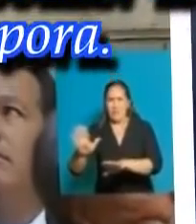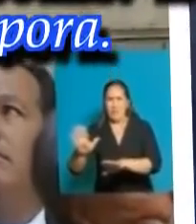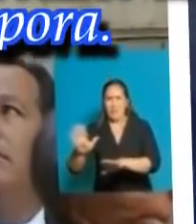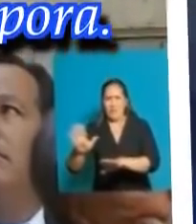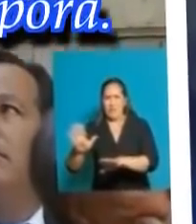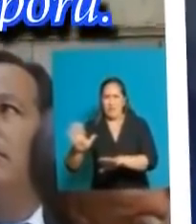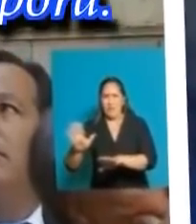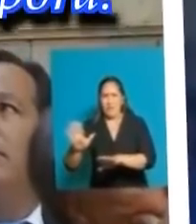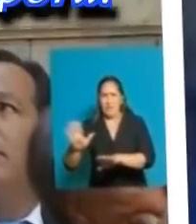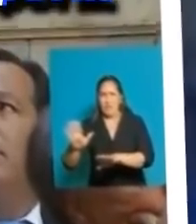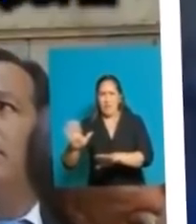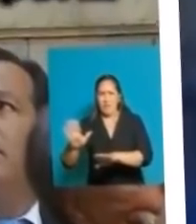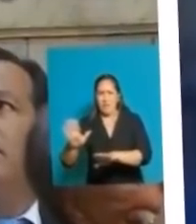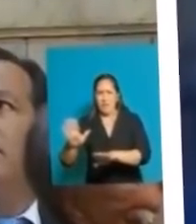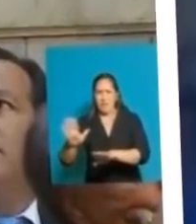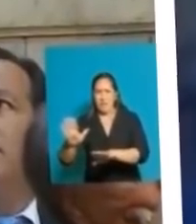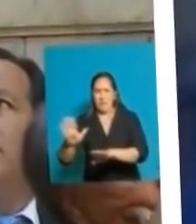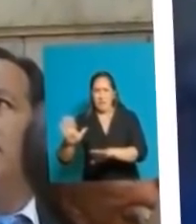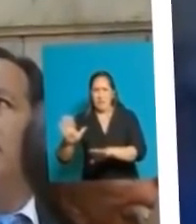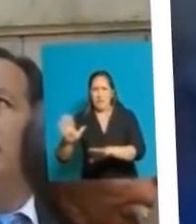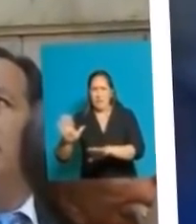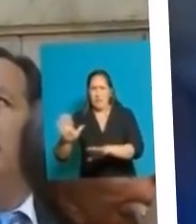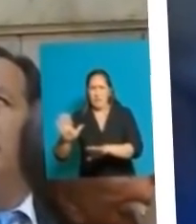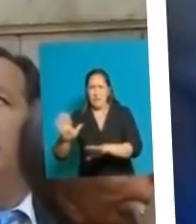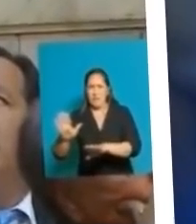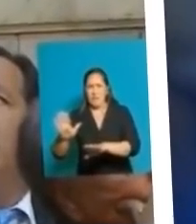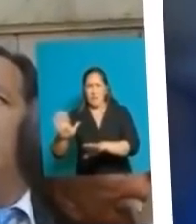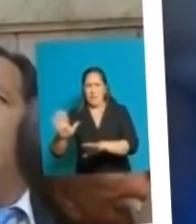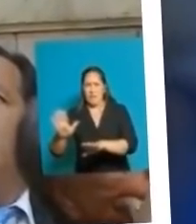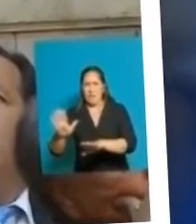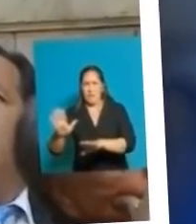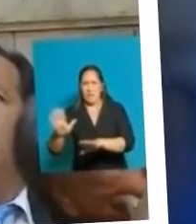al lado de la bancada de la Cámpora.